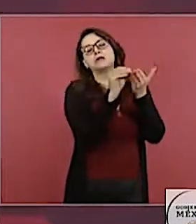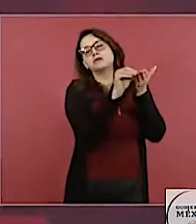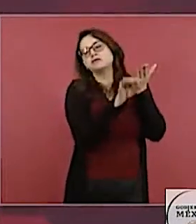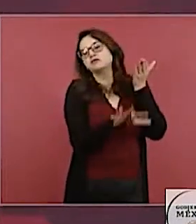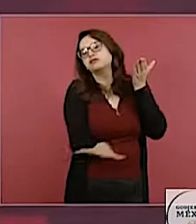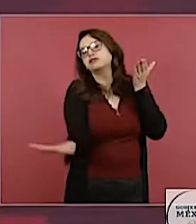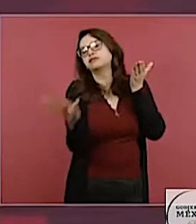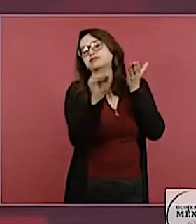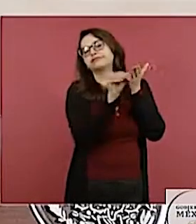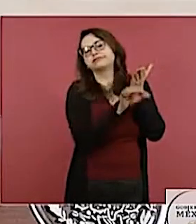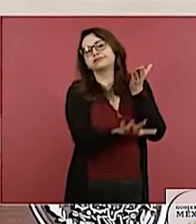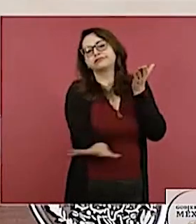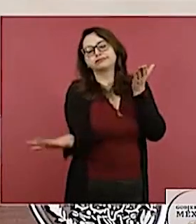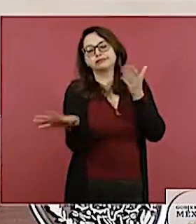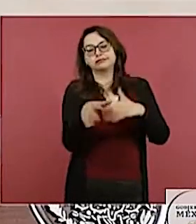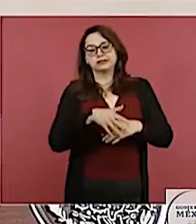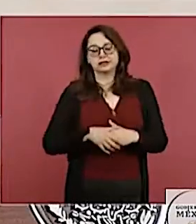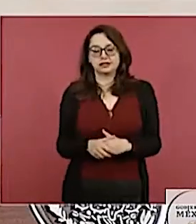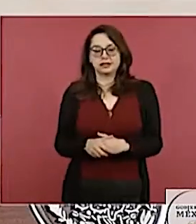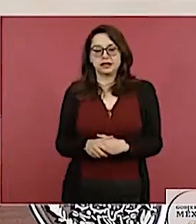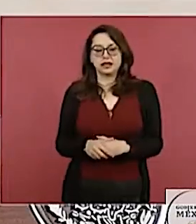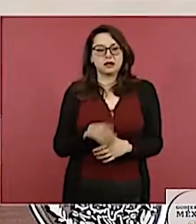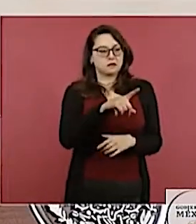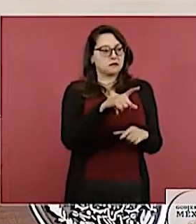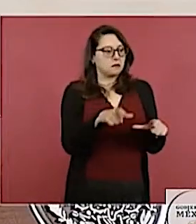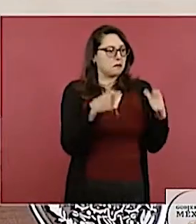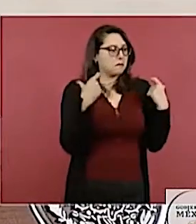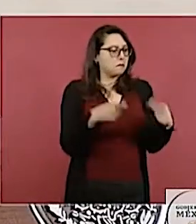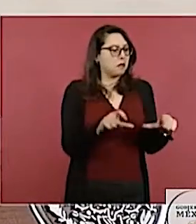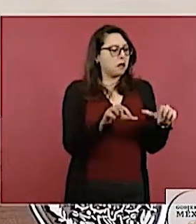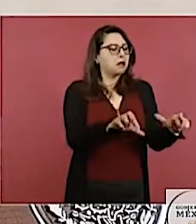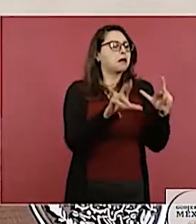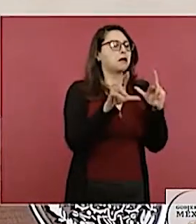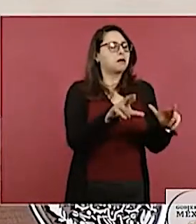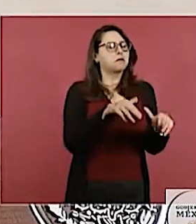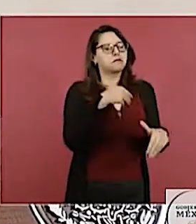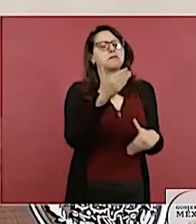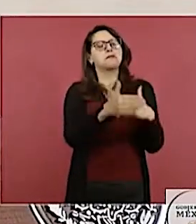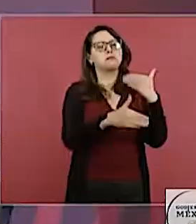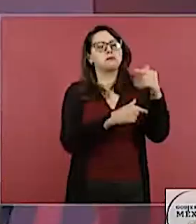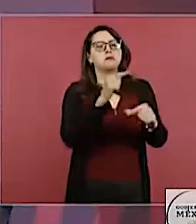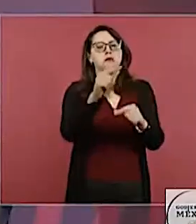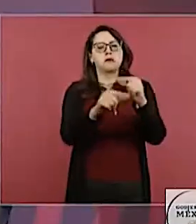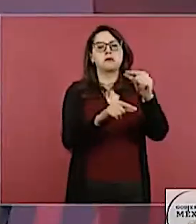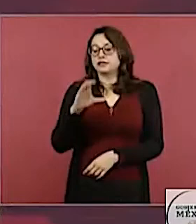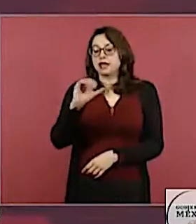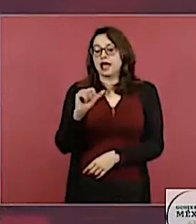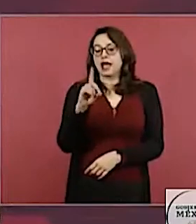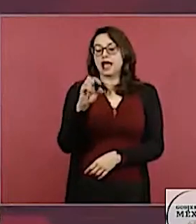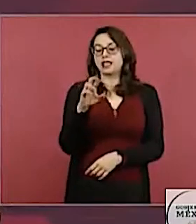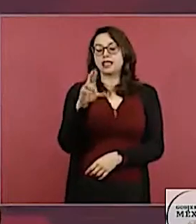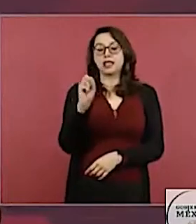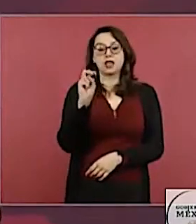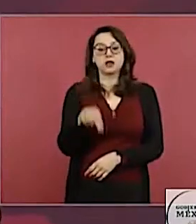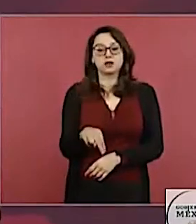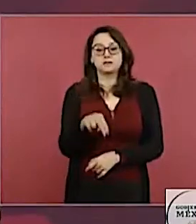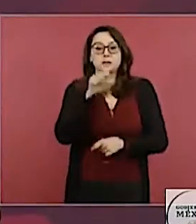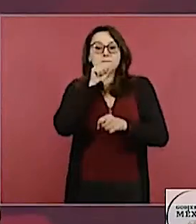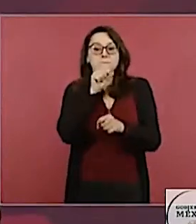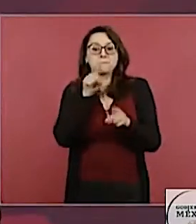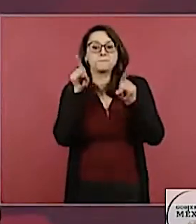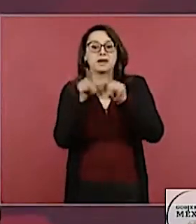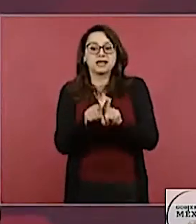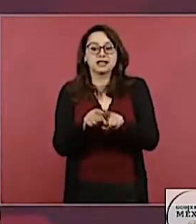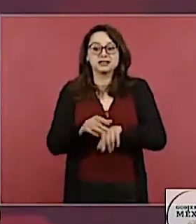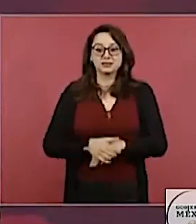abajo como si la riqueza fuese contagiosa o permeable privatizan la